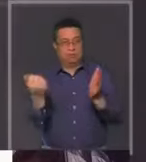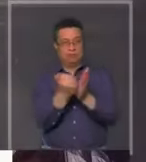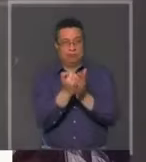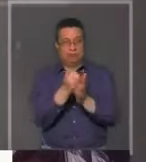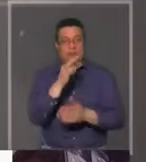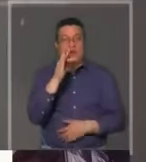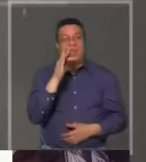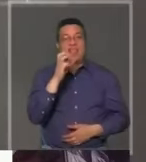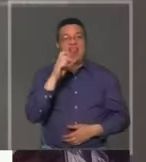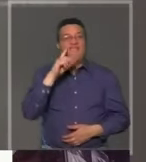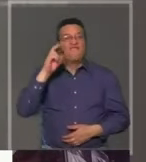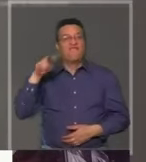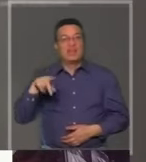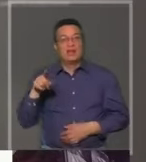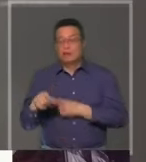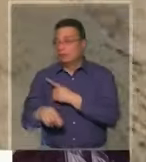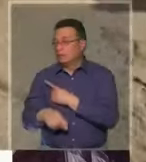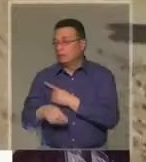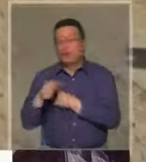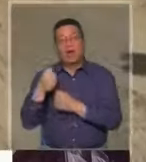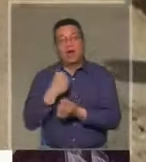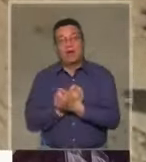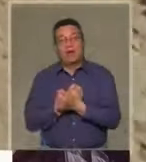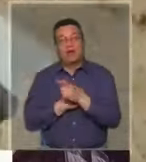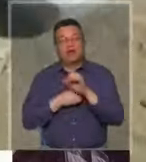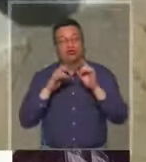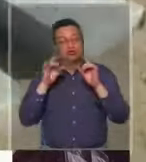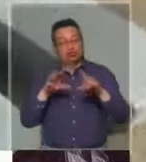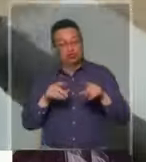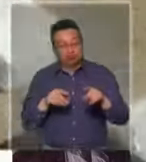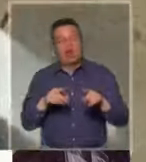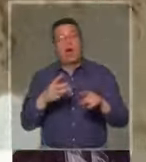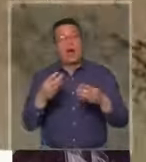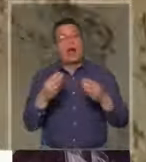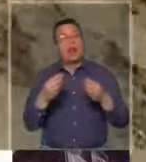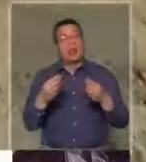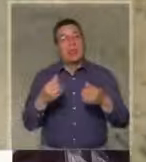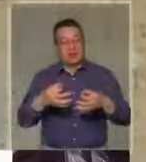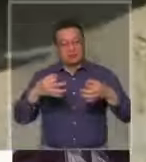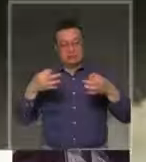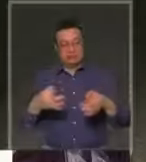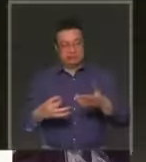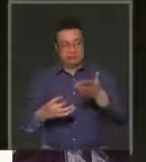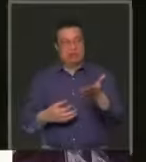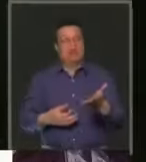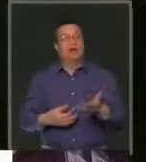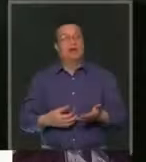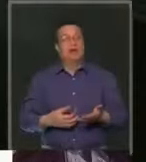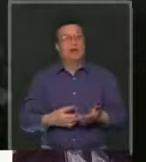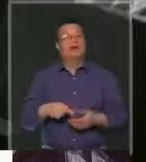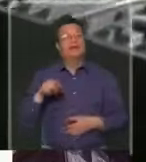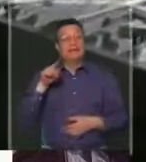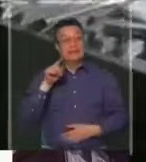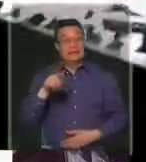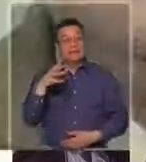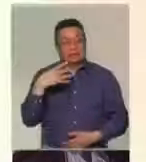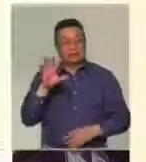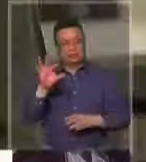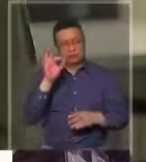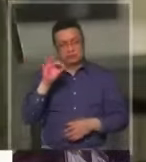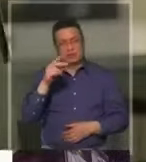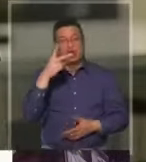el os7 de carabineros un sello de origen y de calidad del venenoso producto e tenemos registro desde el año